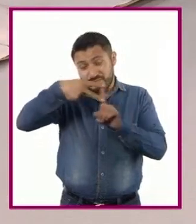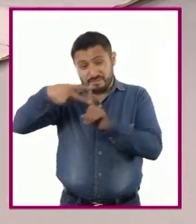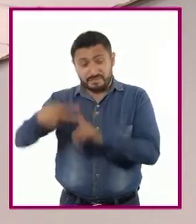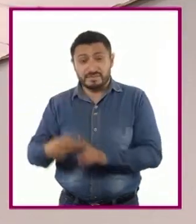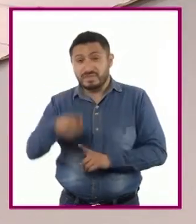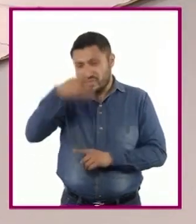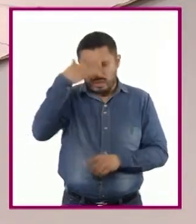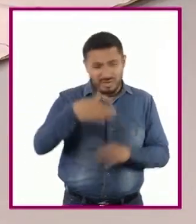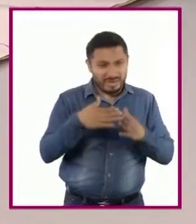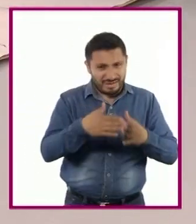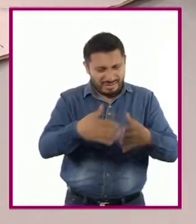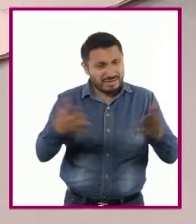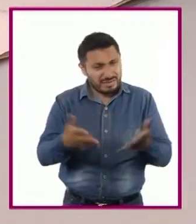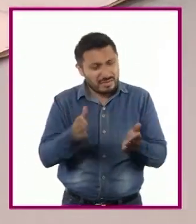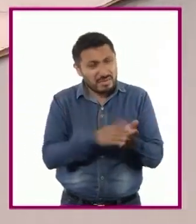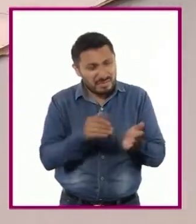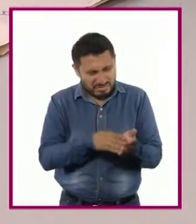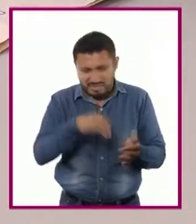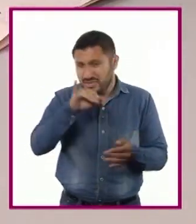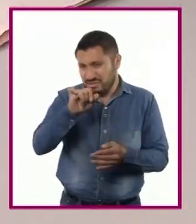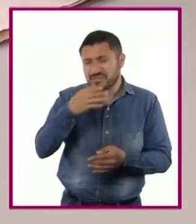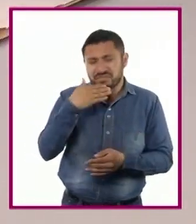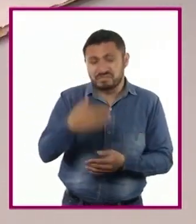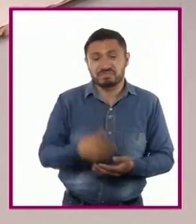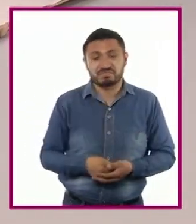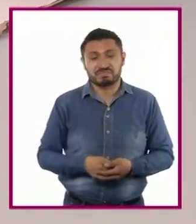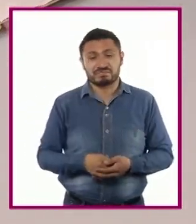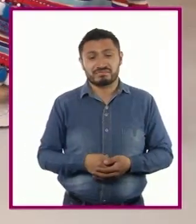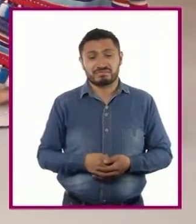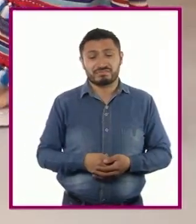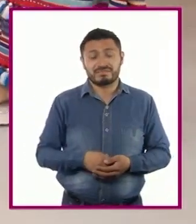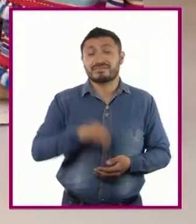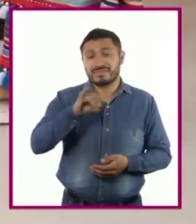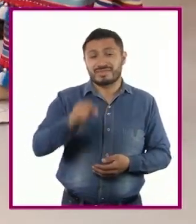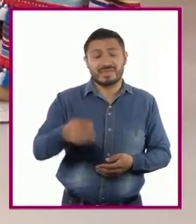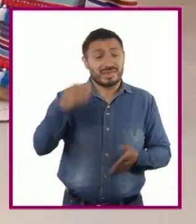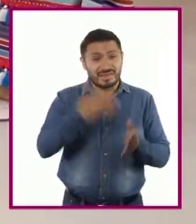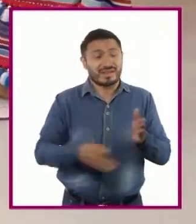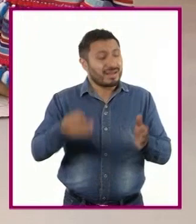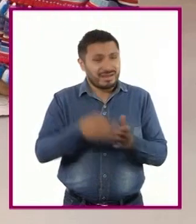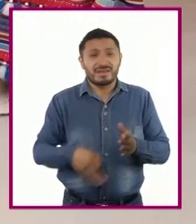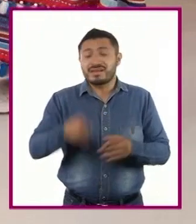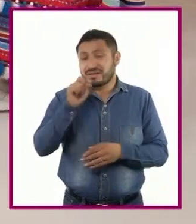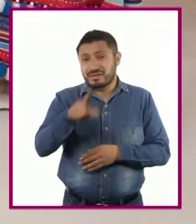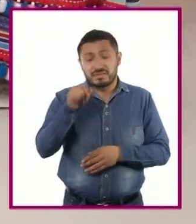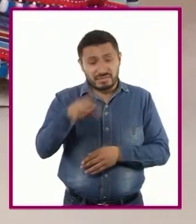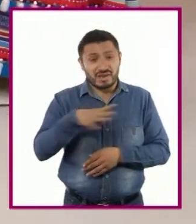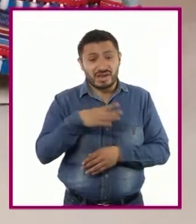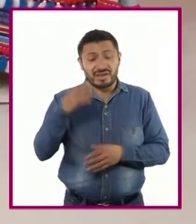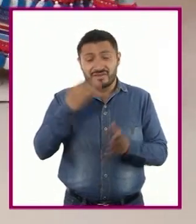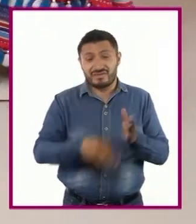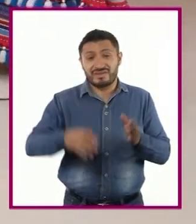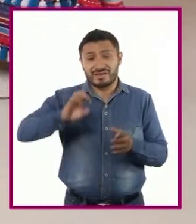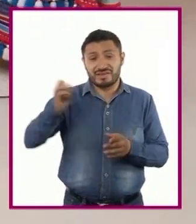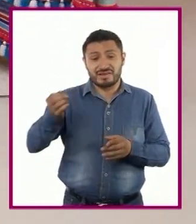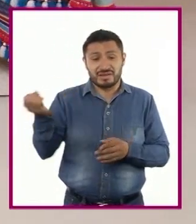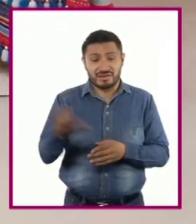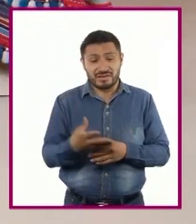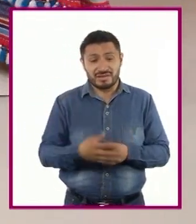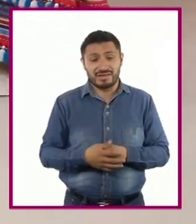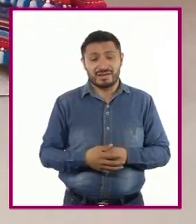¿Sabes hacer barquitos de papel? Sí. Sí. ¿Sabes qué falta por ahí también, además de esto? Falta la pirinola.